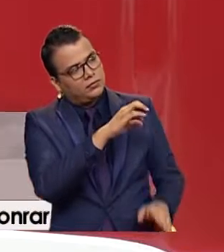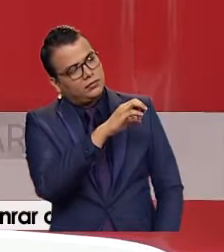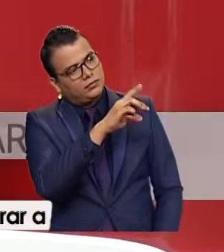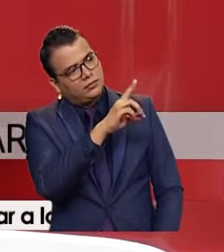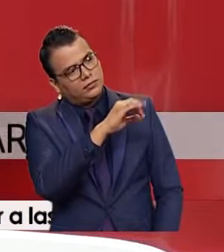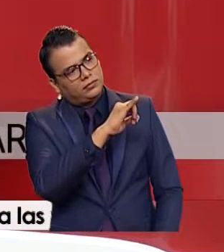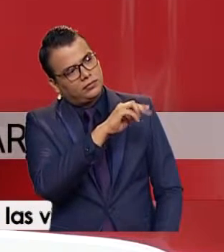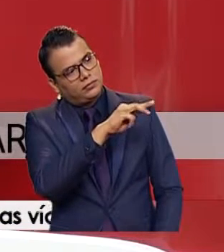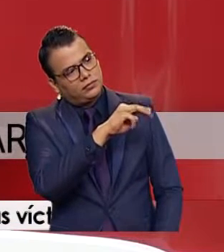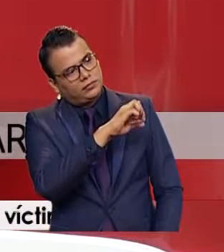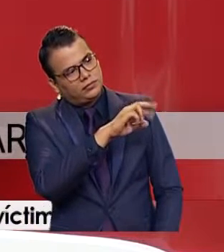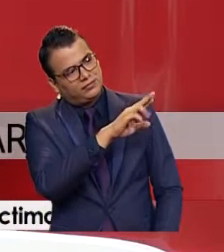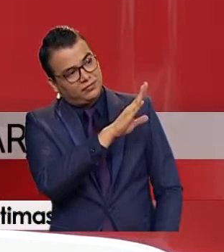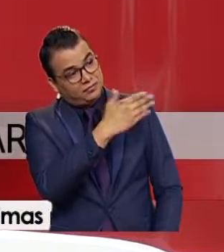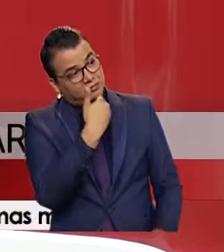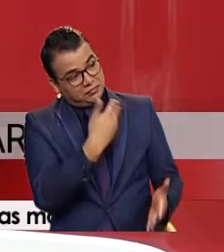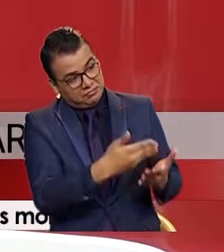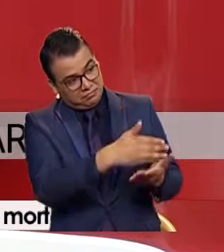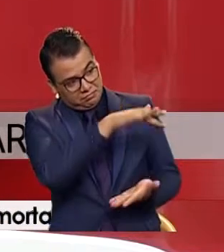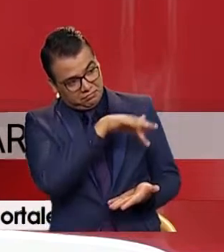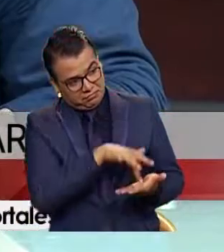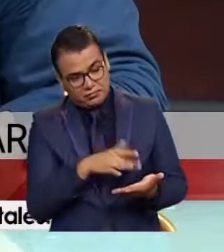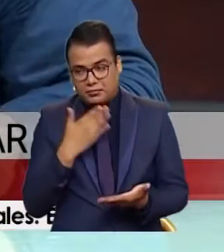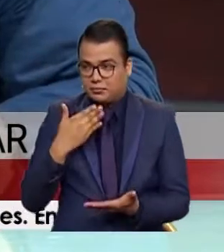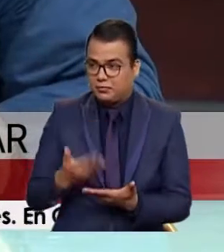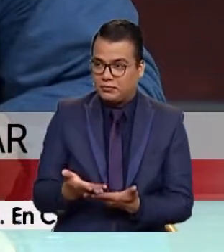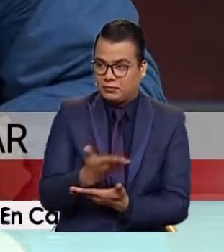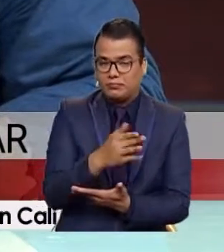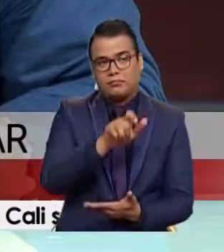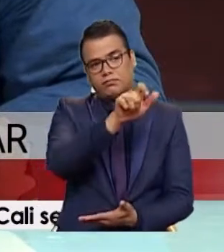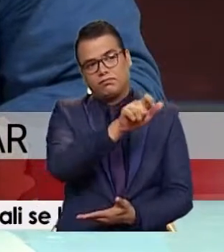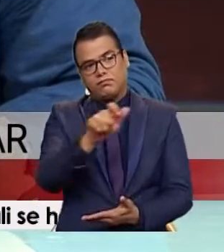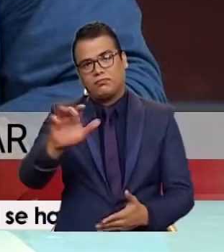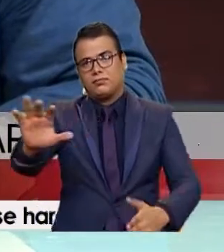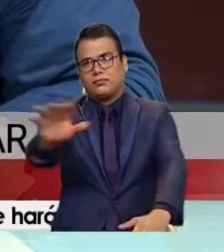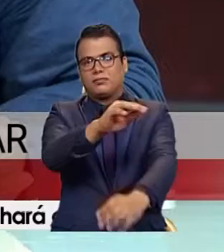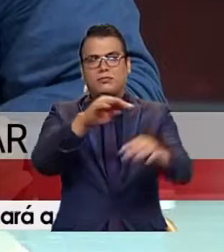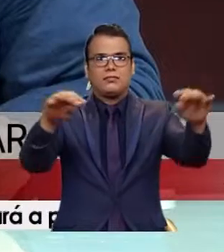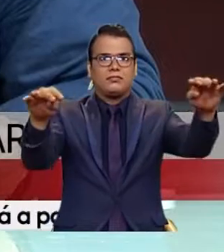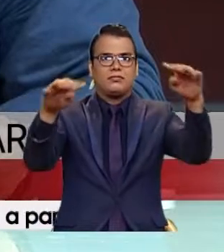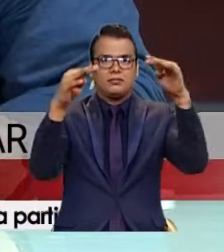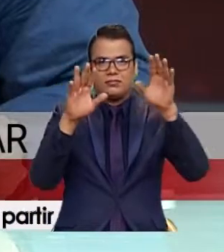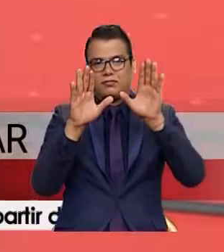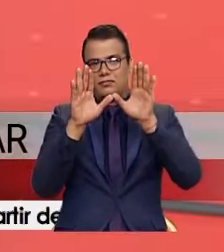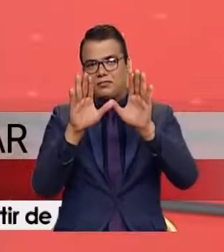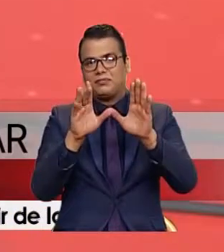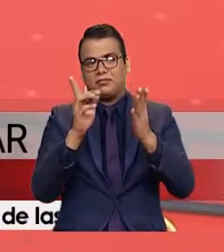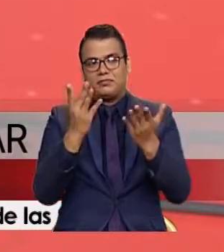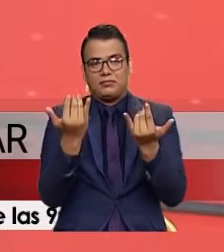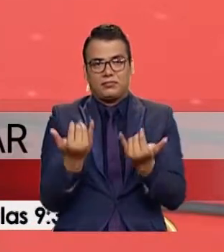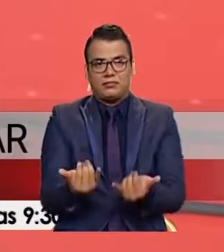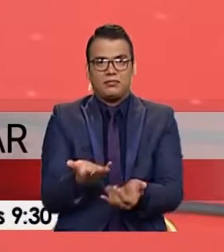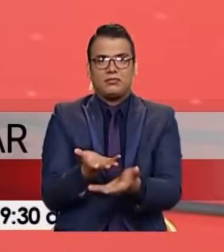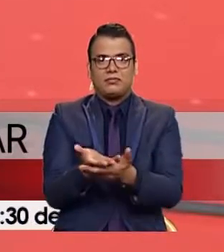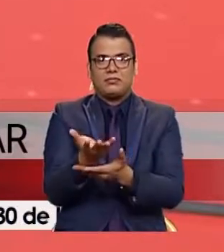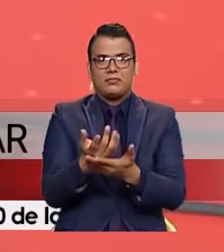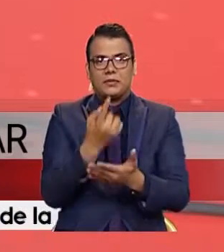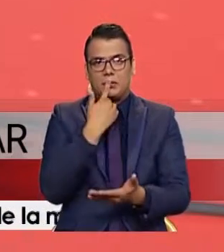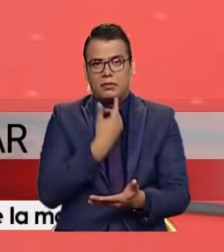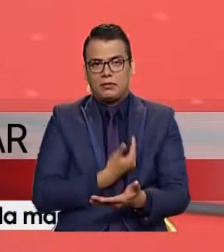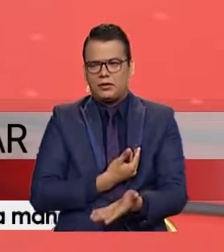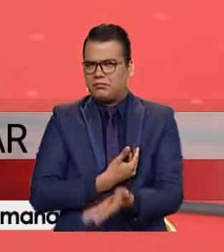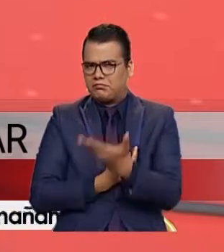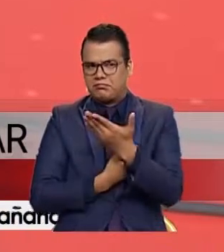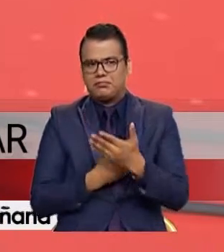oscar a usted a su equipo ya la audiencia pública del valle del cauca hay una recomendación especial para los padres de familia de 34